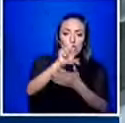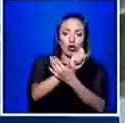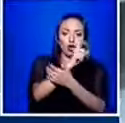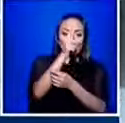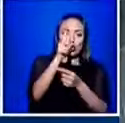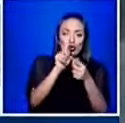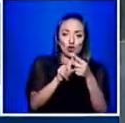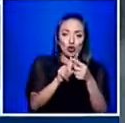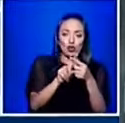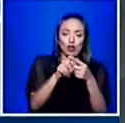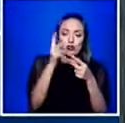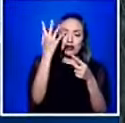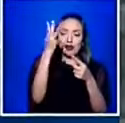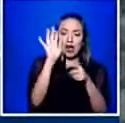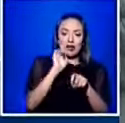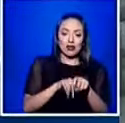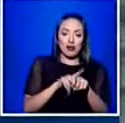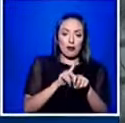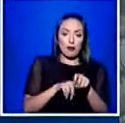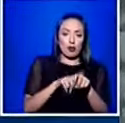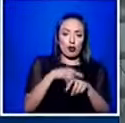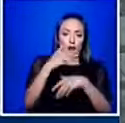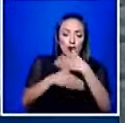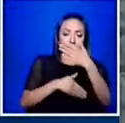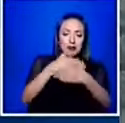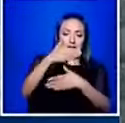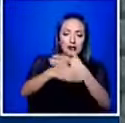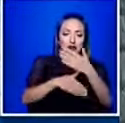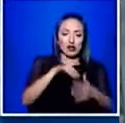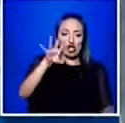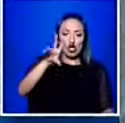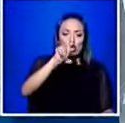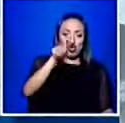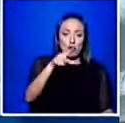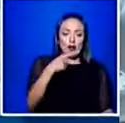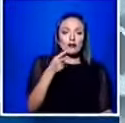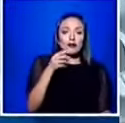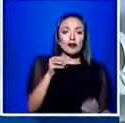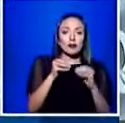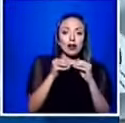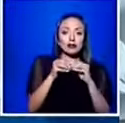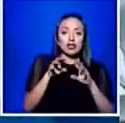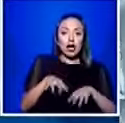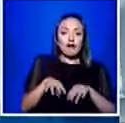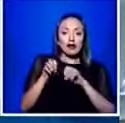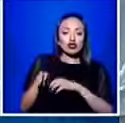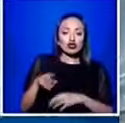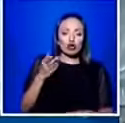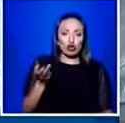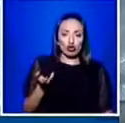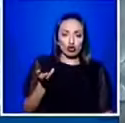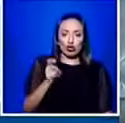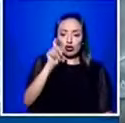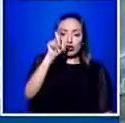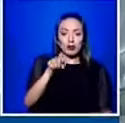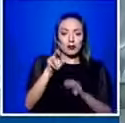se deterioran en el tiempo con el paso de los años y con el abandono y el aprovechamiento de estas personas desconocidas. Yo no sé por